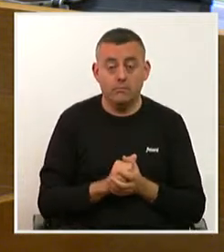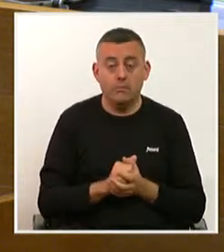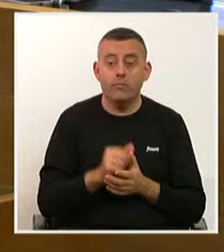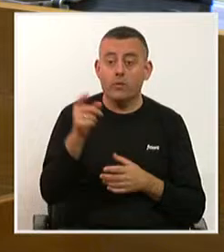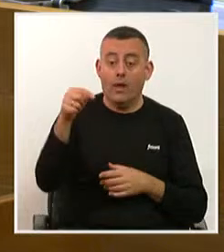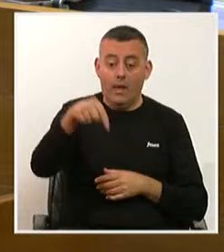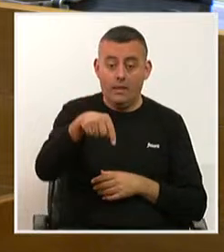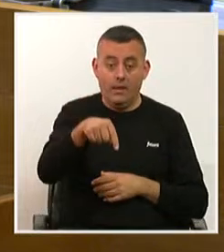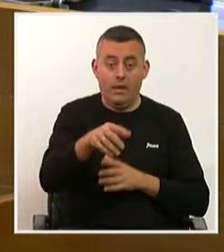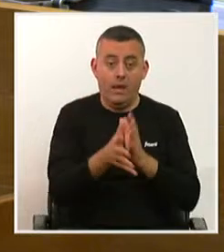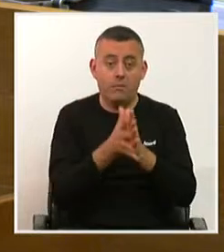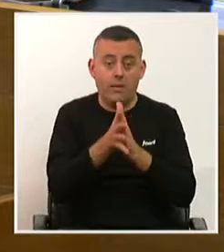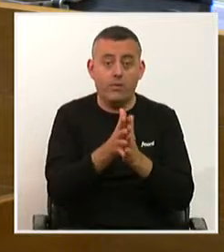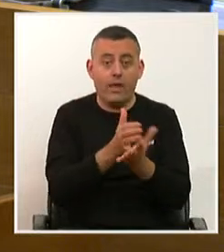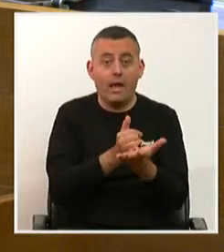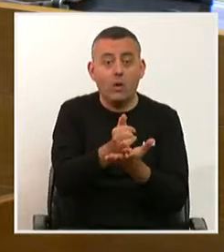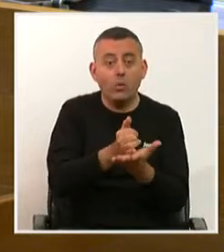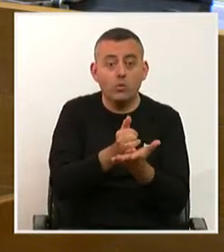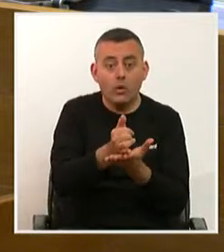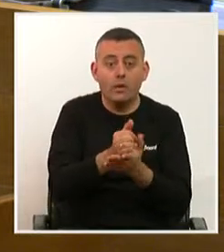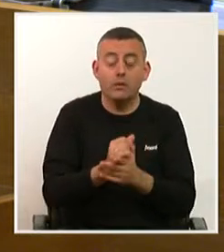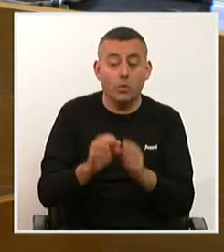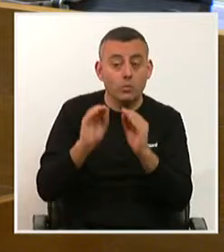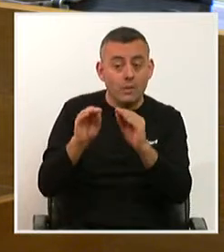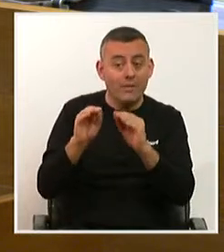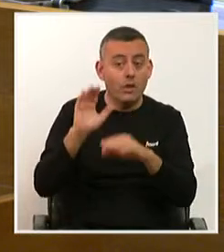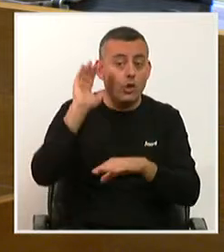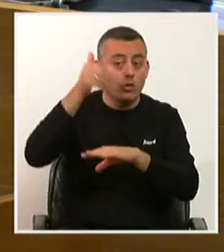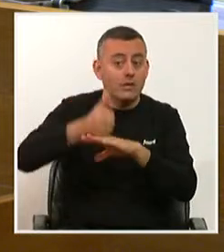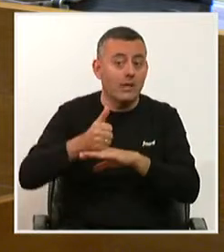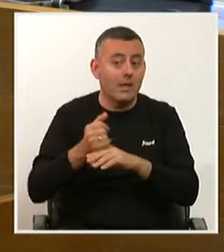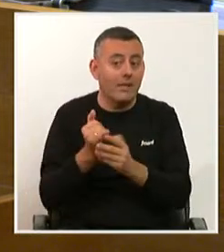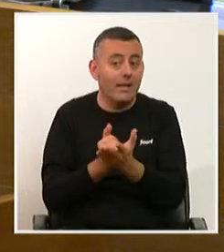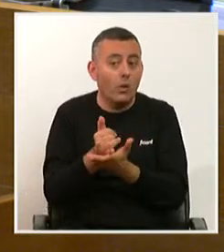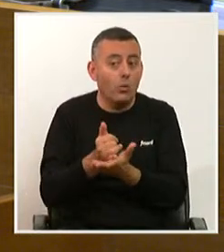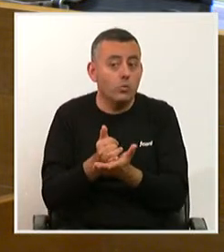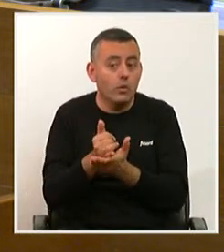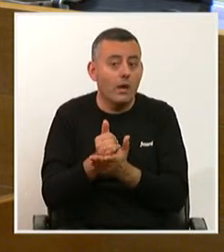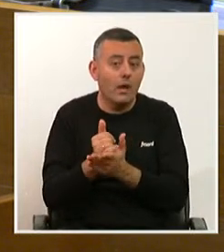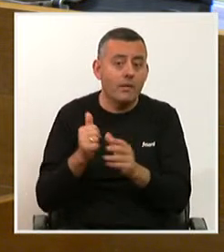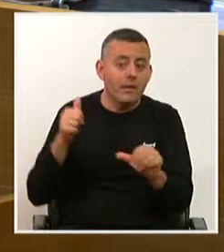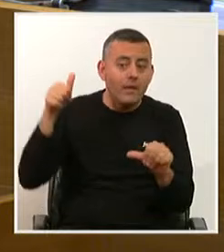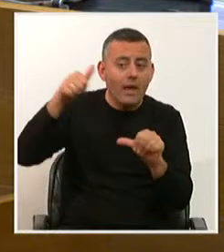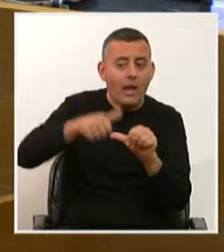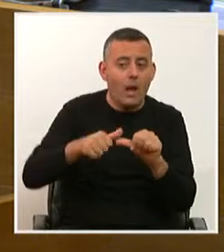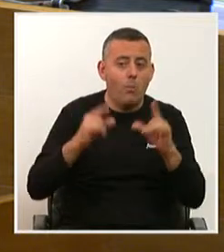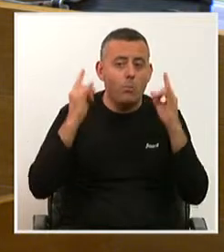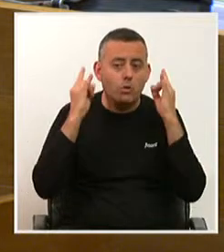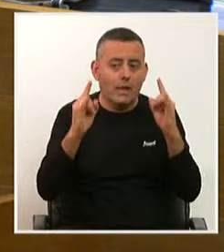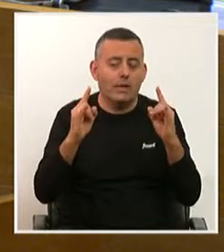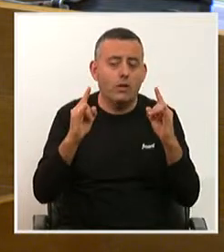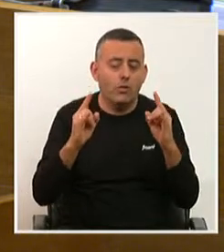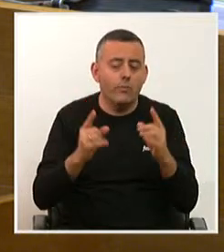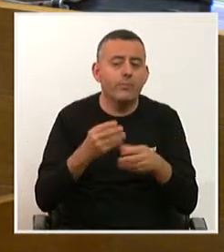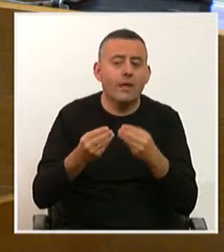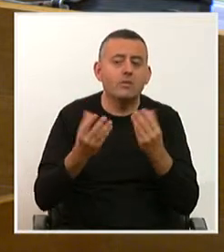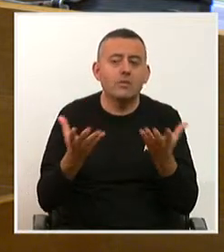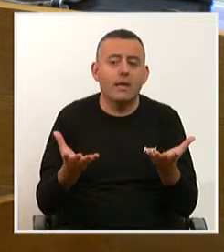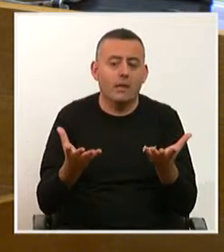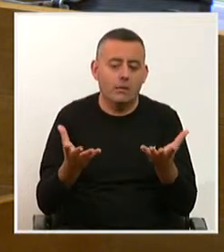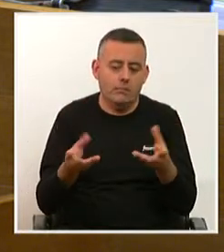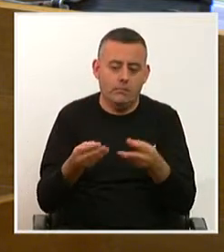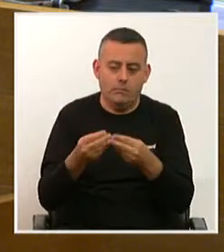agricultura ustedes estuvieron llevando la consejería de agricultura durante toda la legislatura del botánico y lo que han hecho ha sido